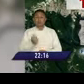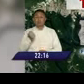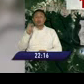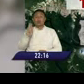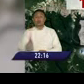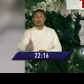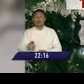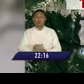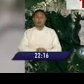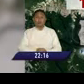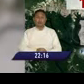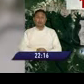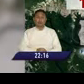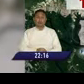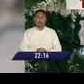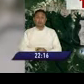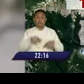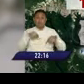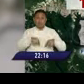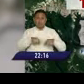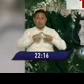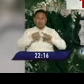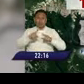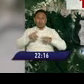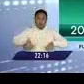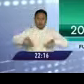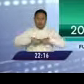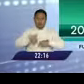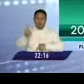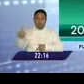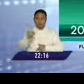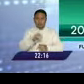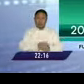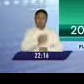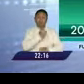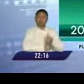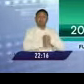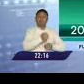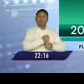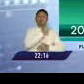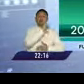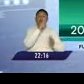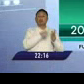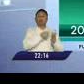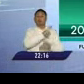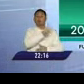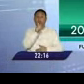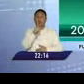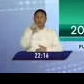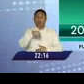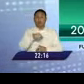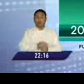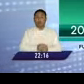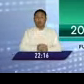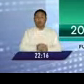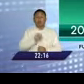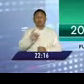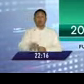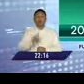sur, 35. Y así en otros puntos de la ciudad. En el año 2021, hasta la segunda semana del mes de julio,